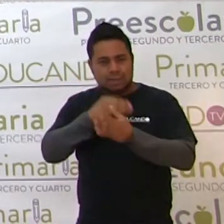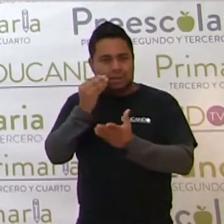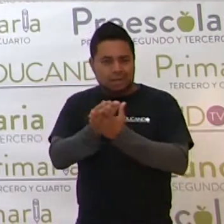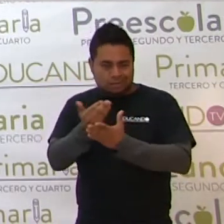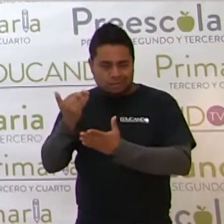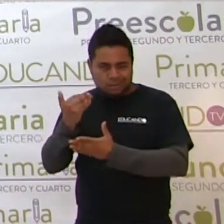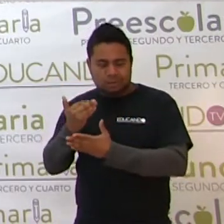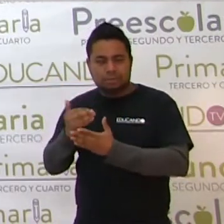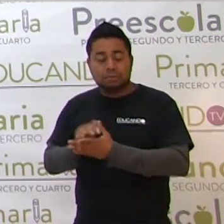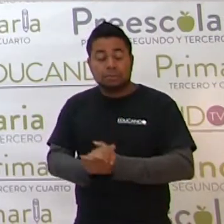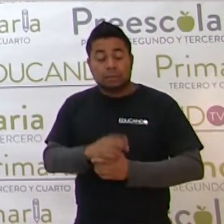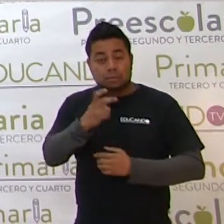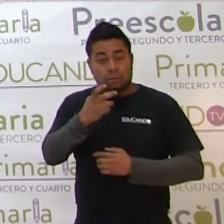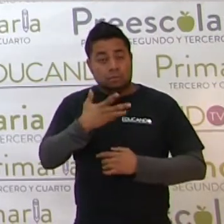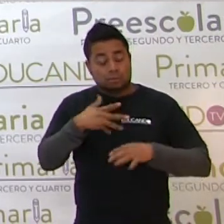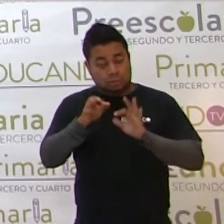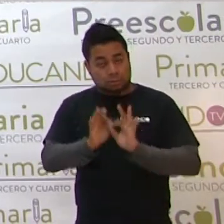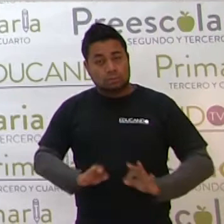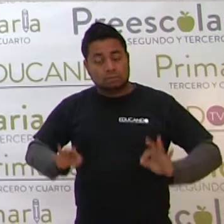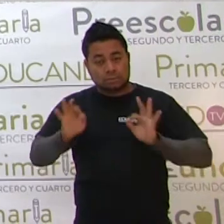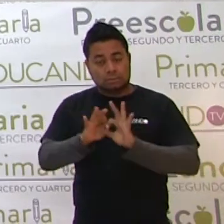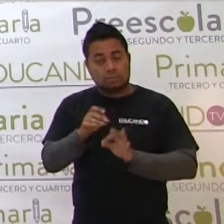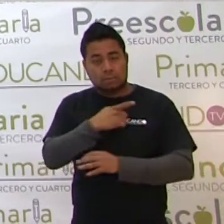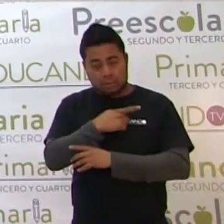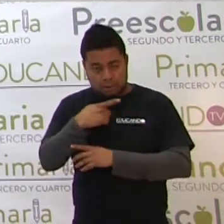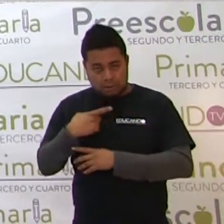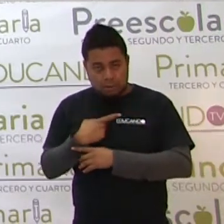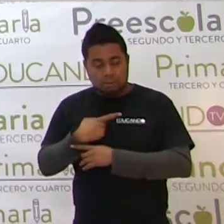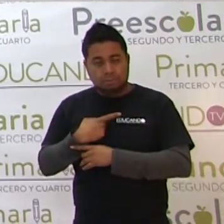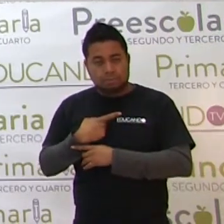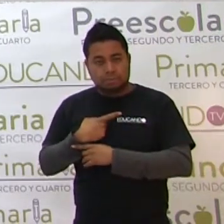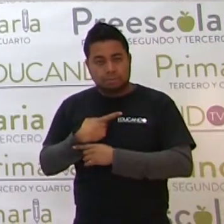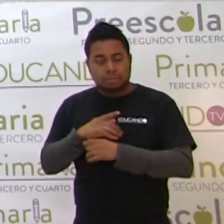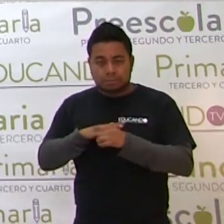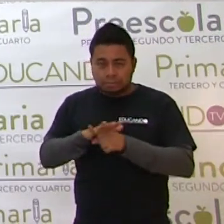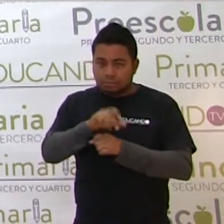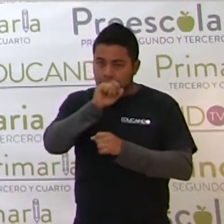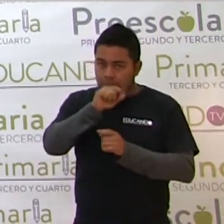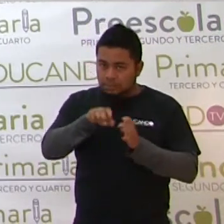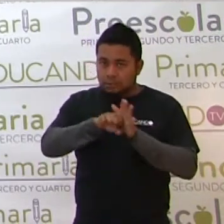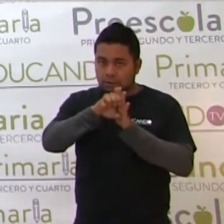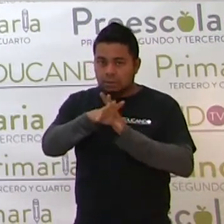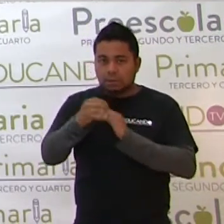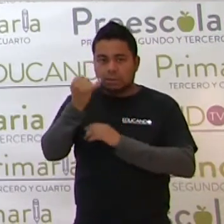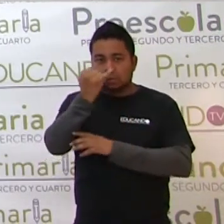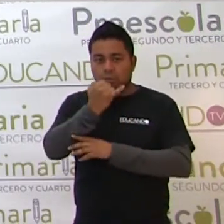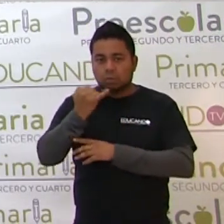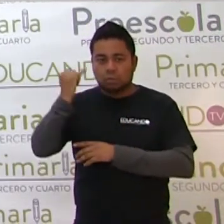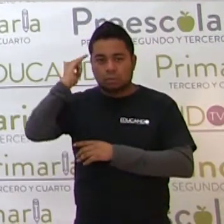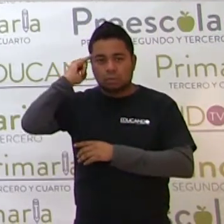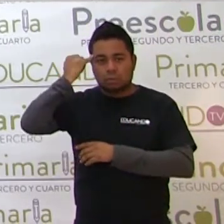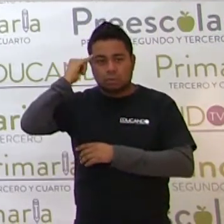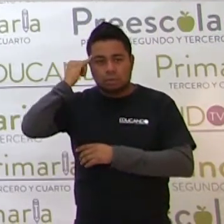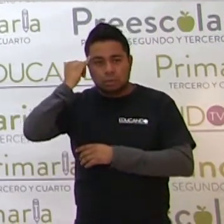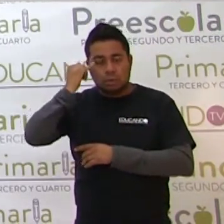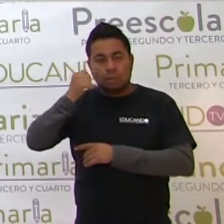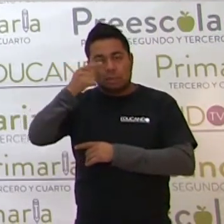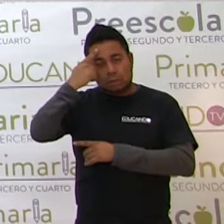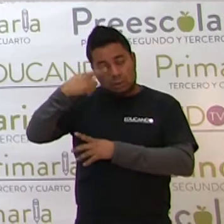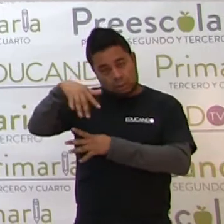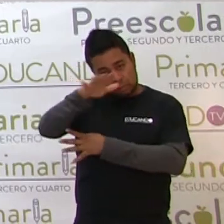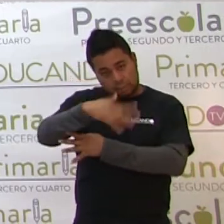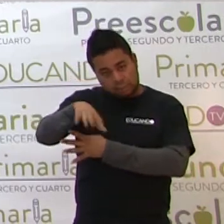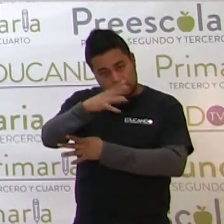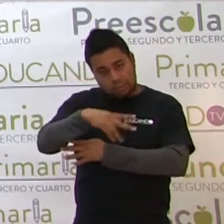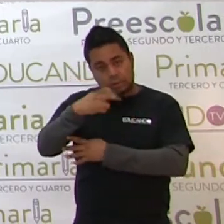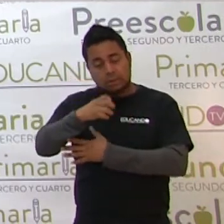anterior. Por eso es muy importante que tomes en cuenta que también los dialectos son importantes y buscar este tipo y usar este